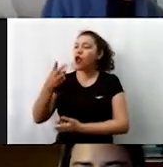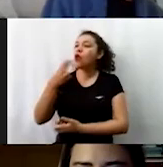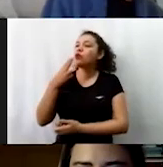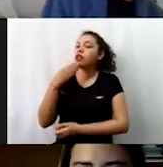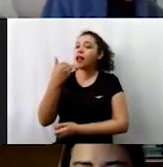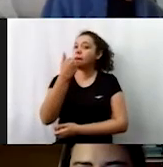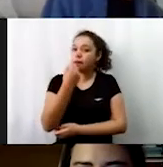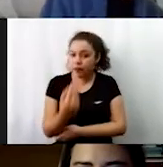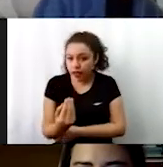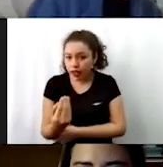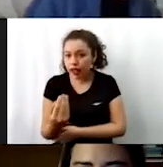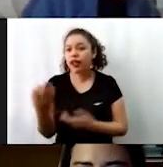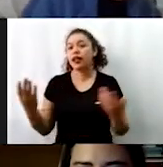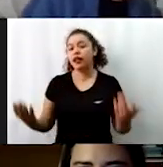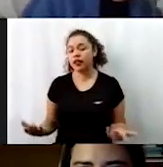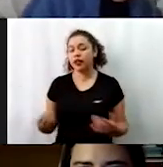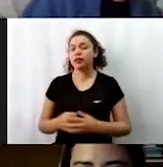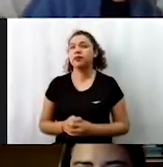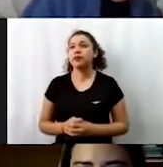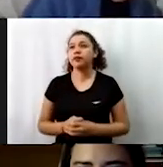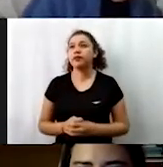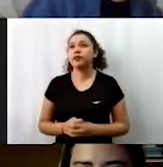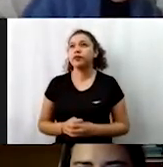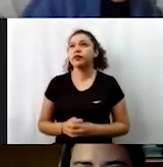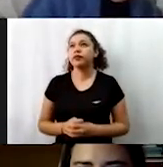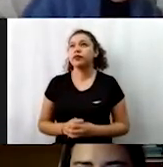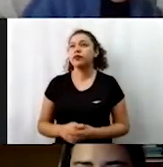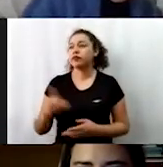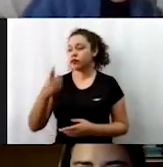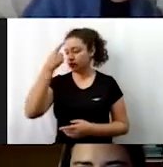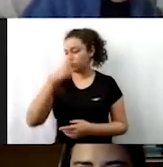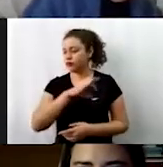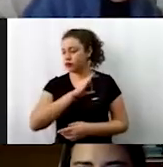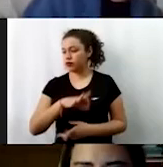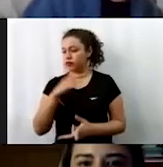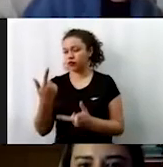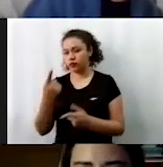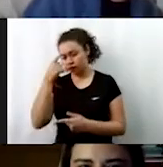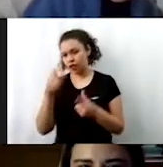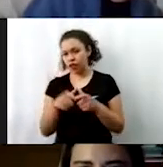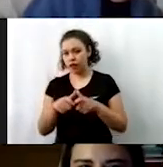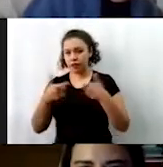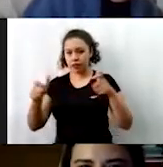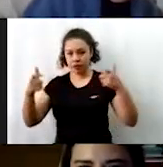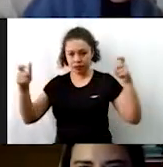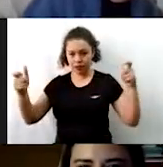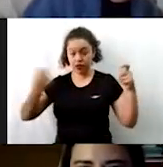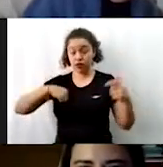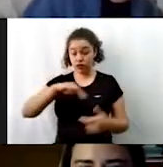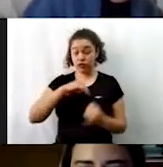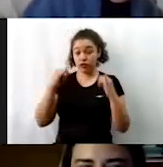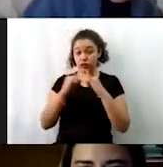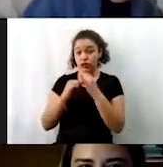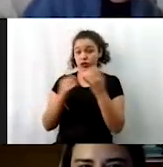Y creo que y esta posibilidad de crecimiento, ¿no? Que como institución vamos teniendo,